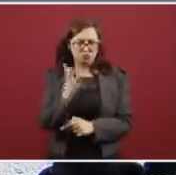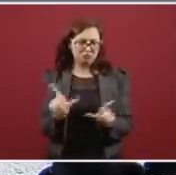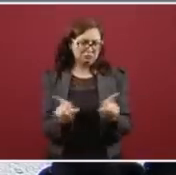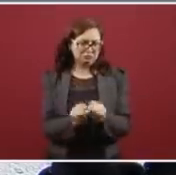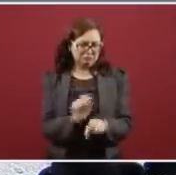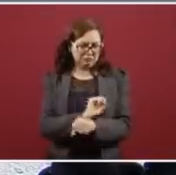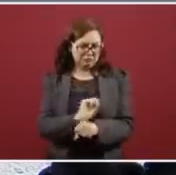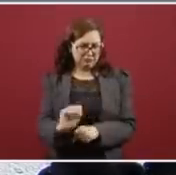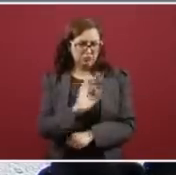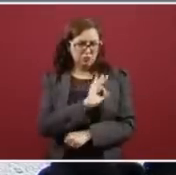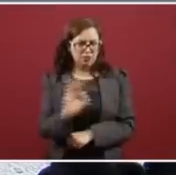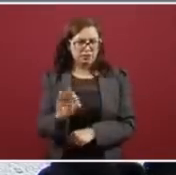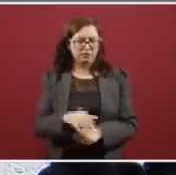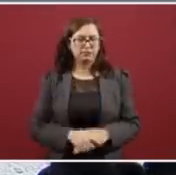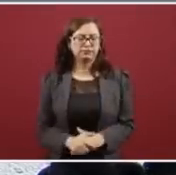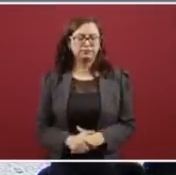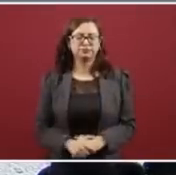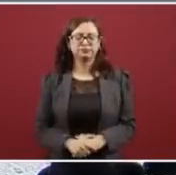detalle